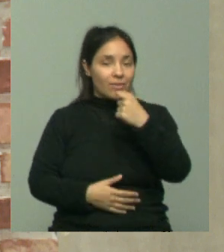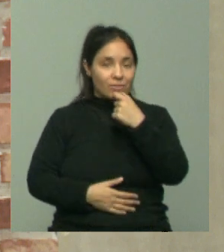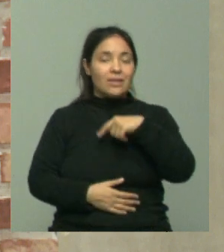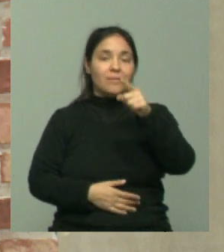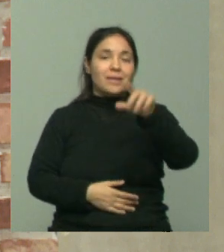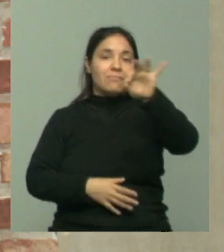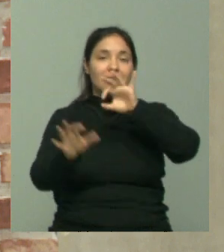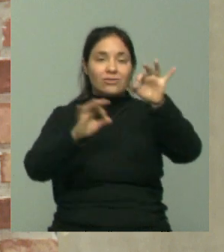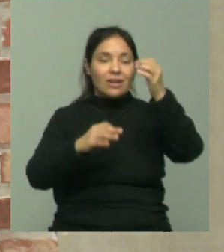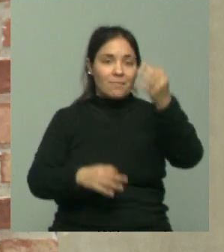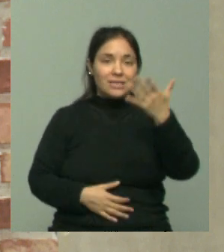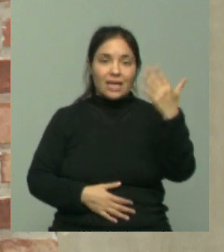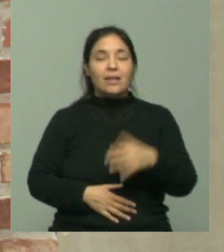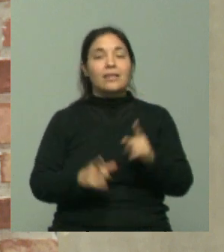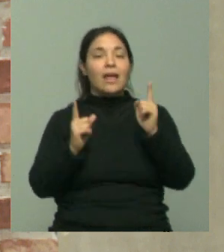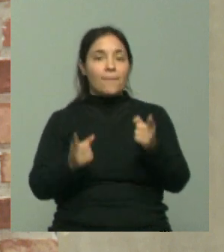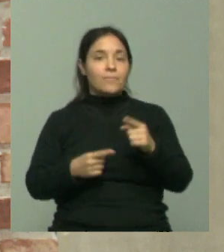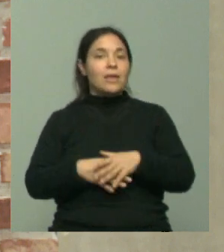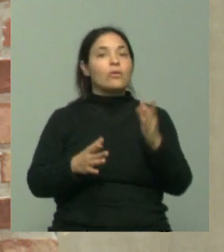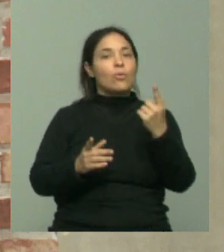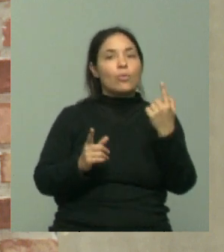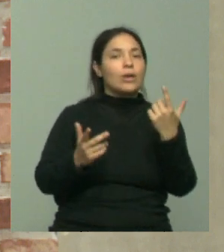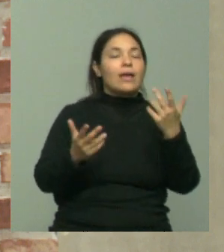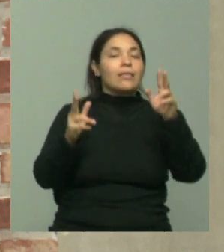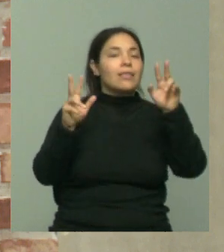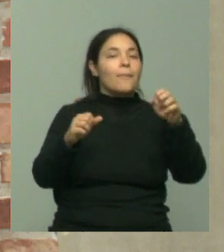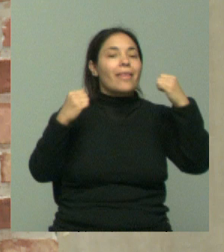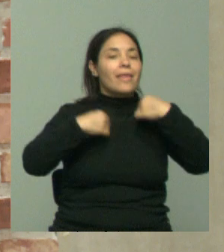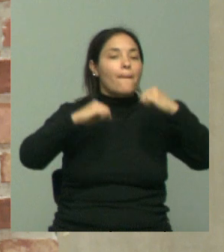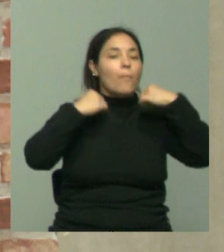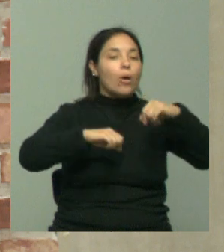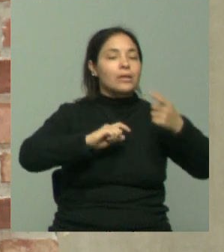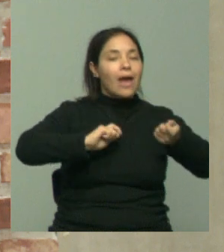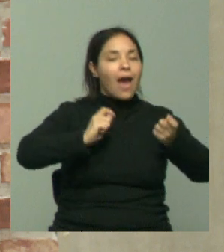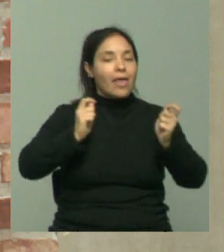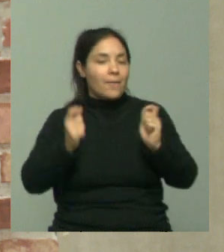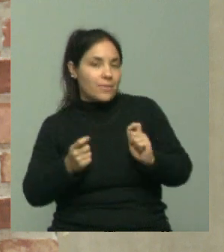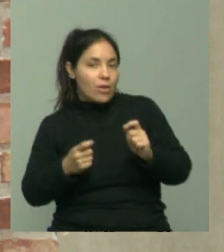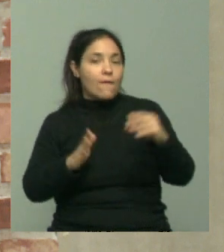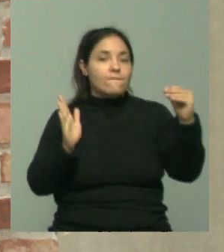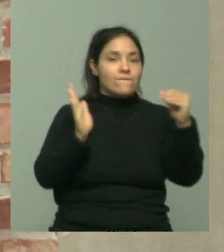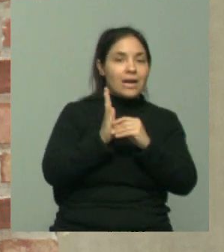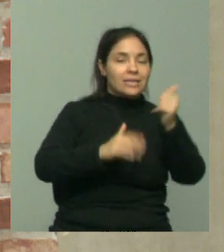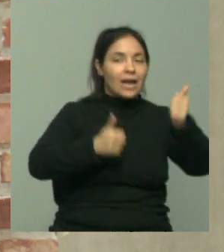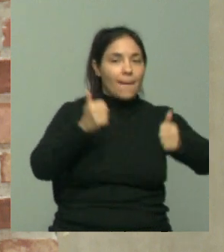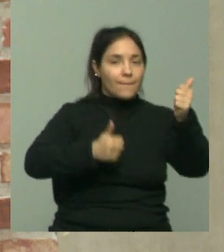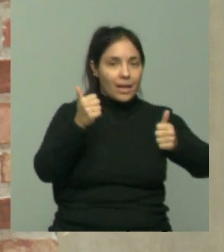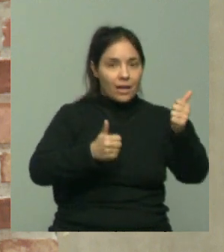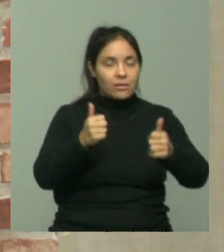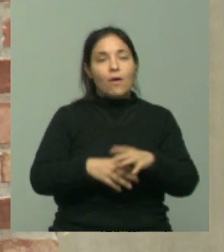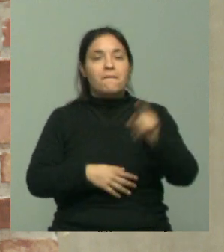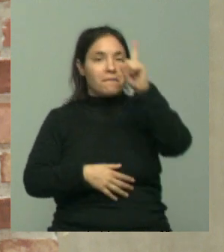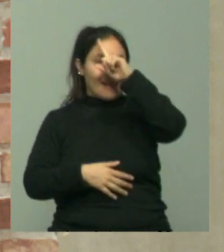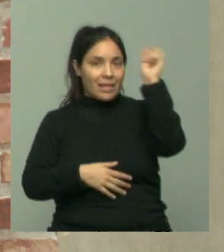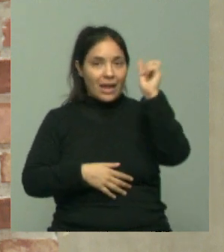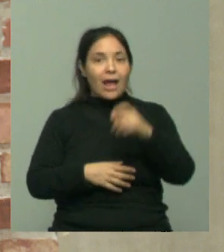muy especial y también un evento deportivo de deporte adaptado, se va a realizar una fecha de un campeonato que se está dando, el federal